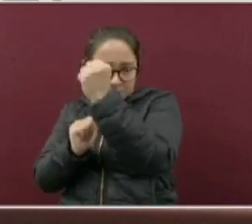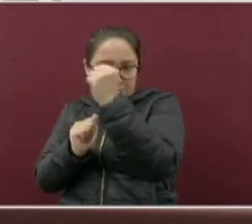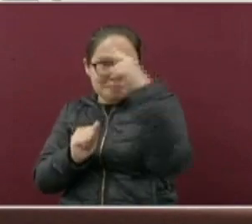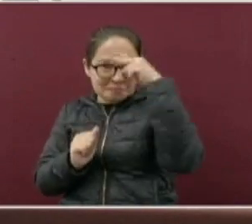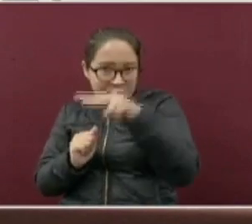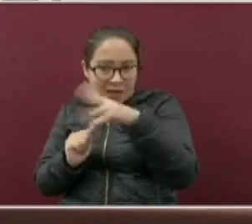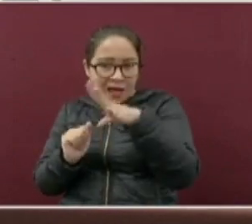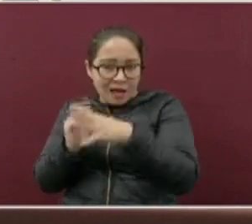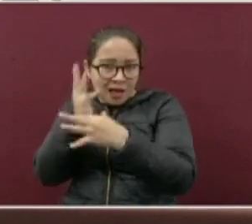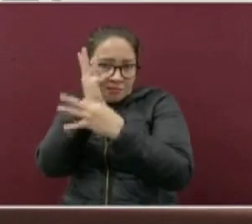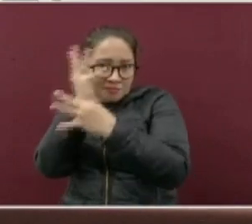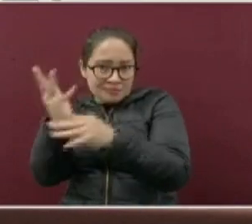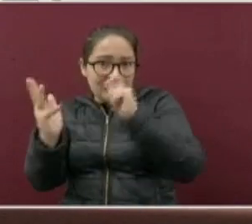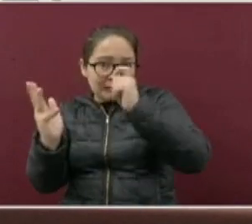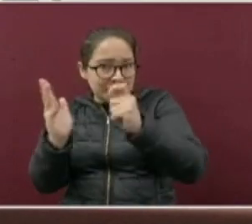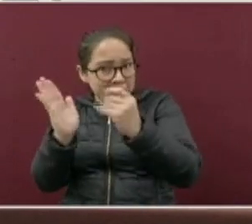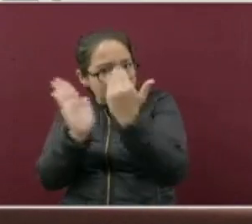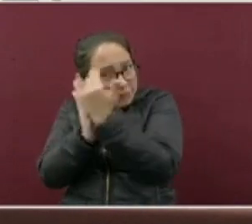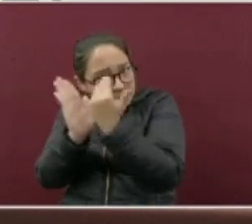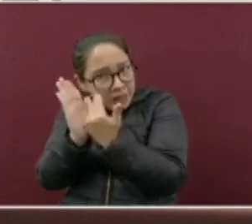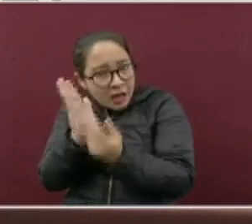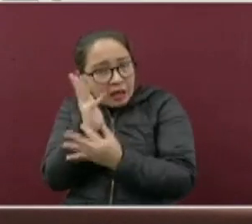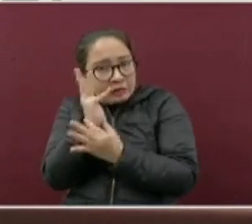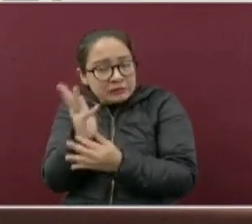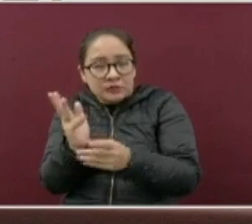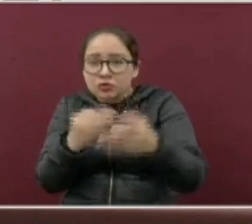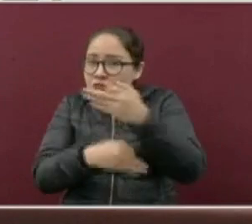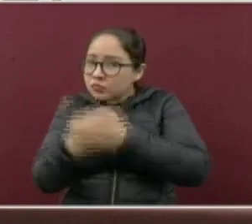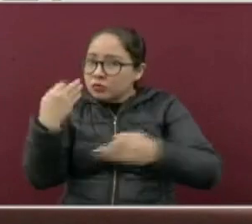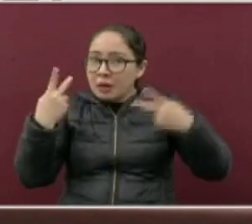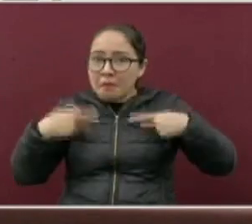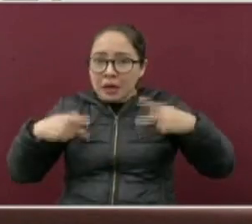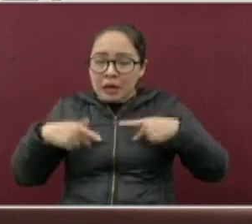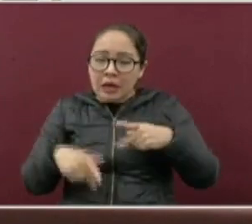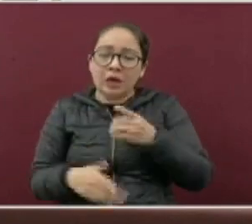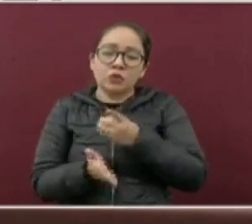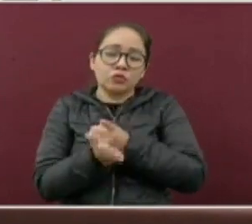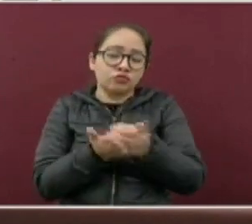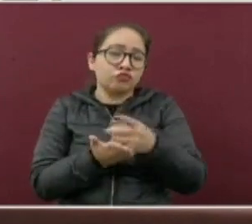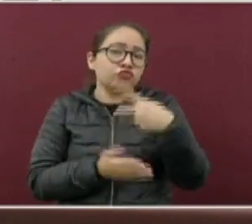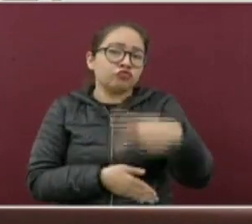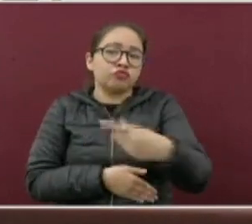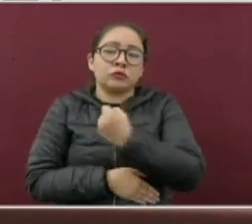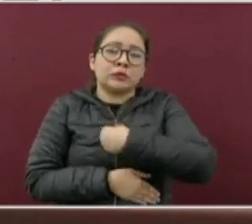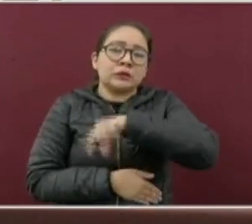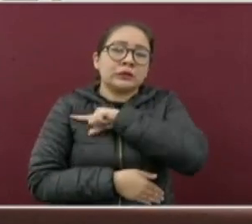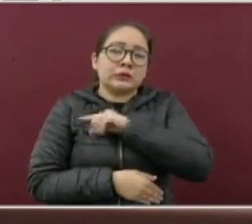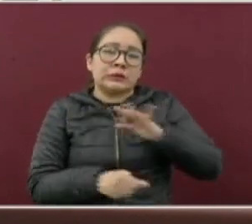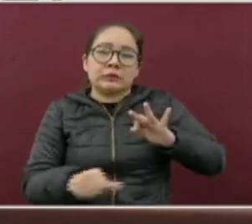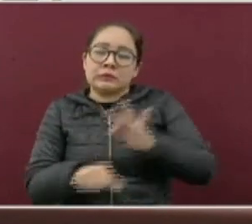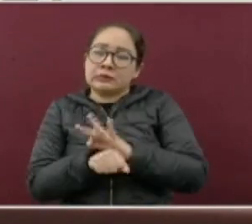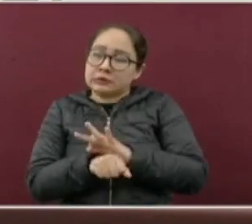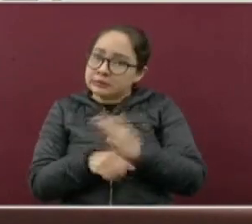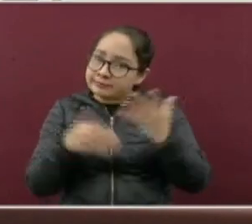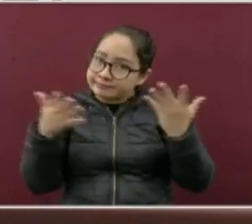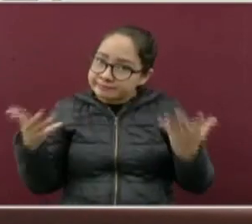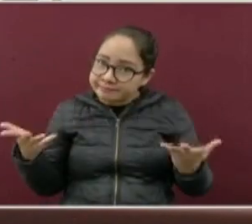marca puntualmente que toda persona tiene derecho a la protección de la